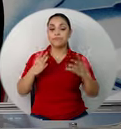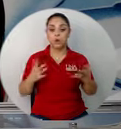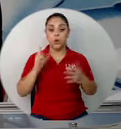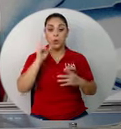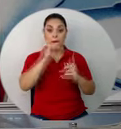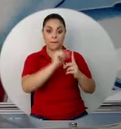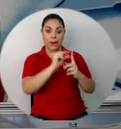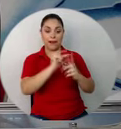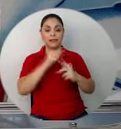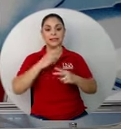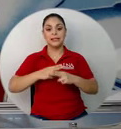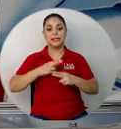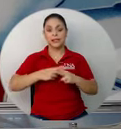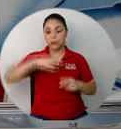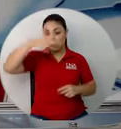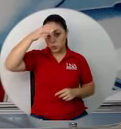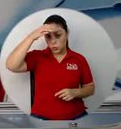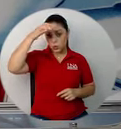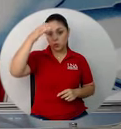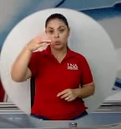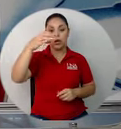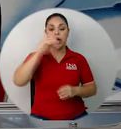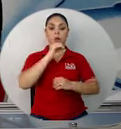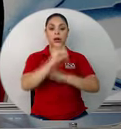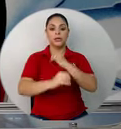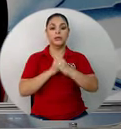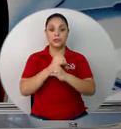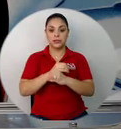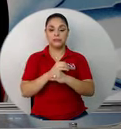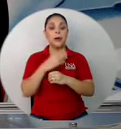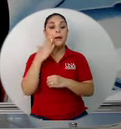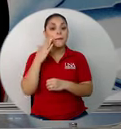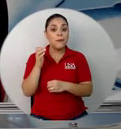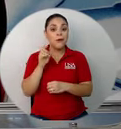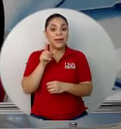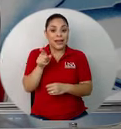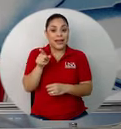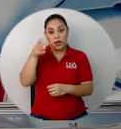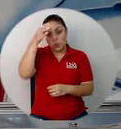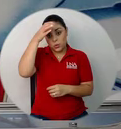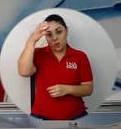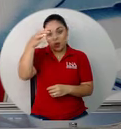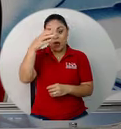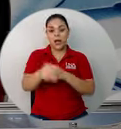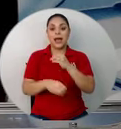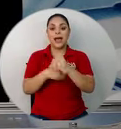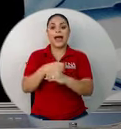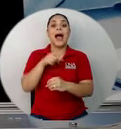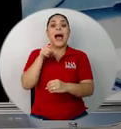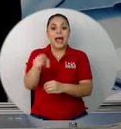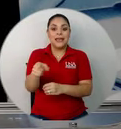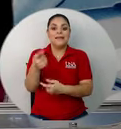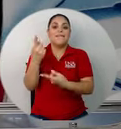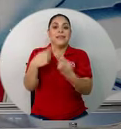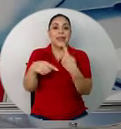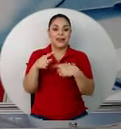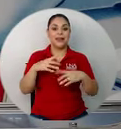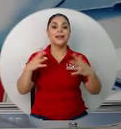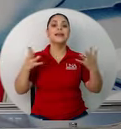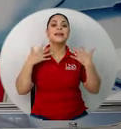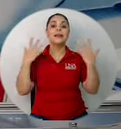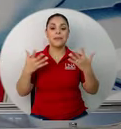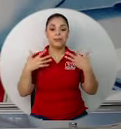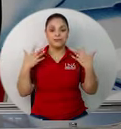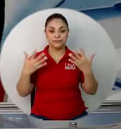con un concepto que llamamos cultura organizacional, porque justamente de la cultura organizacional es de donde se deriva el